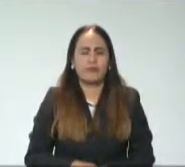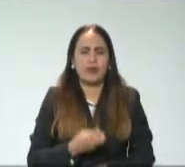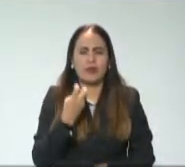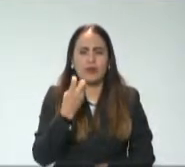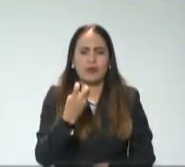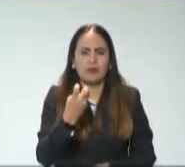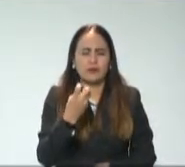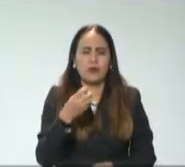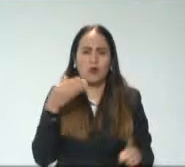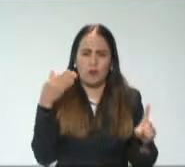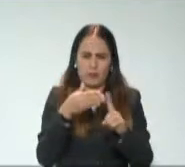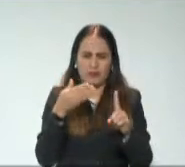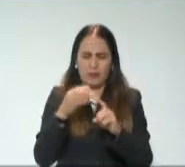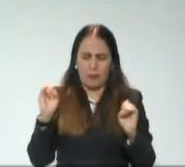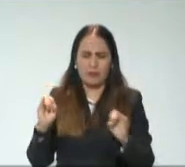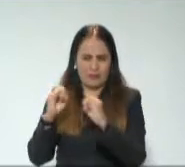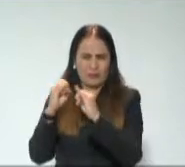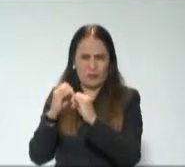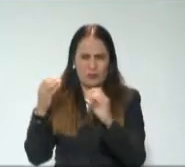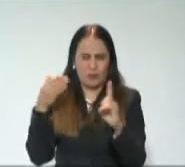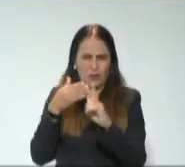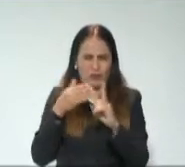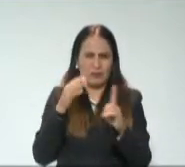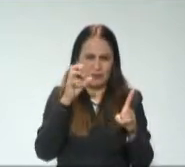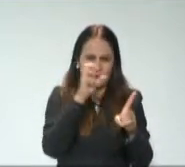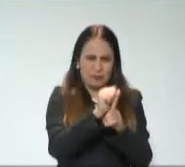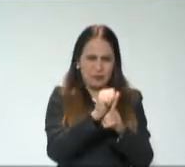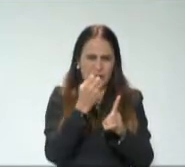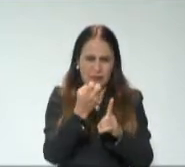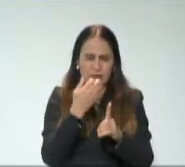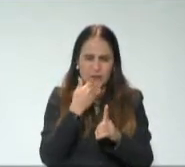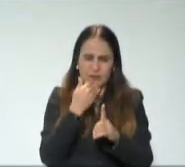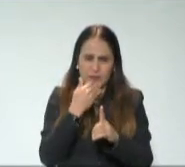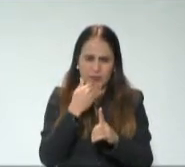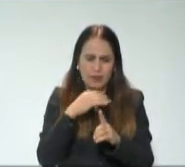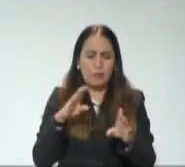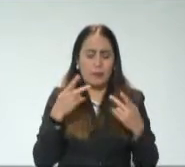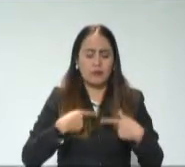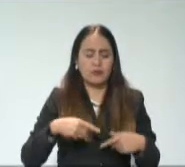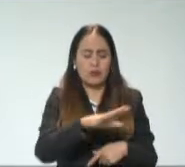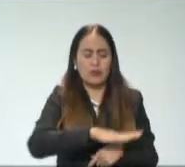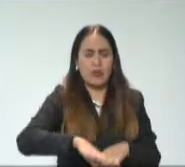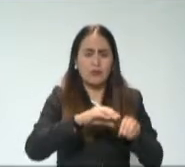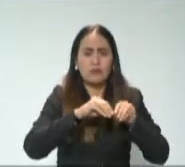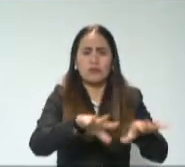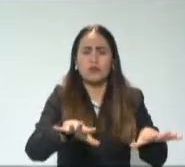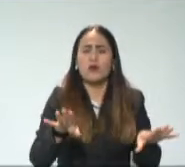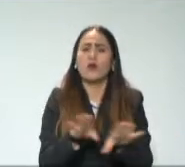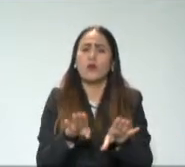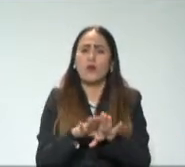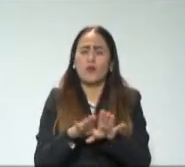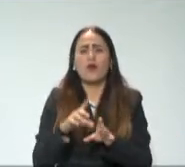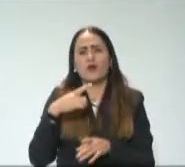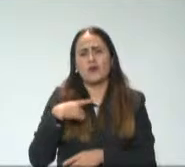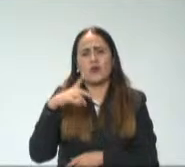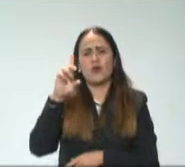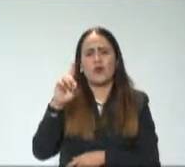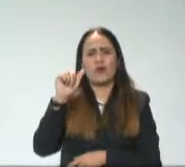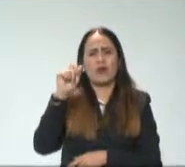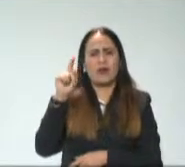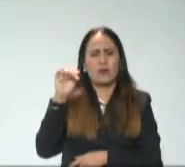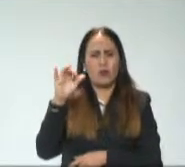persigue la institución que la está generando que está generando esos datos yo estoy hablando principalmente de datos